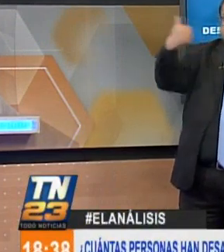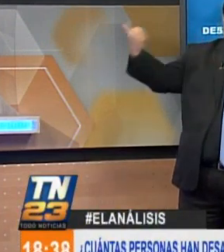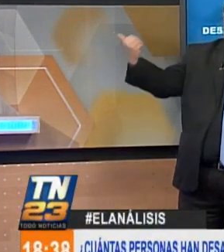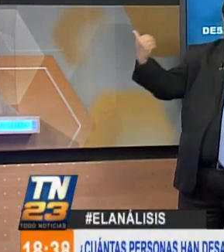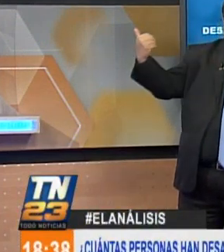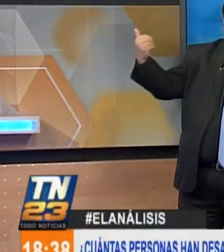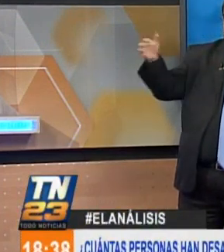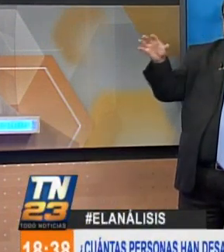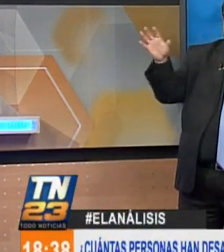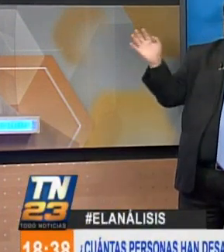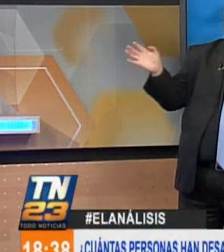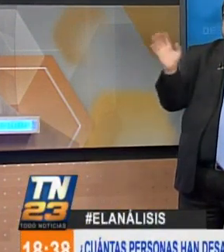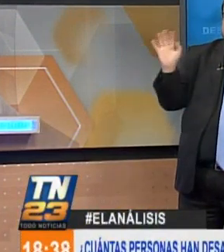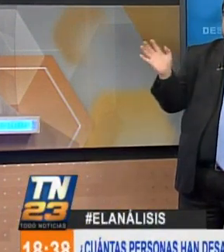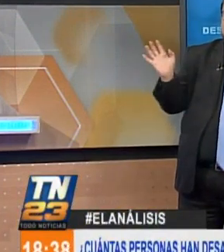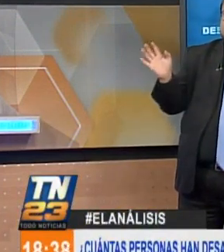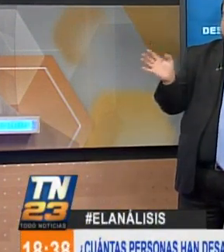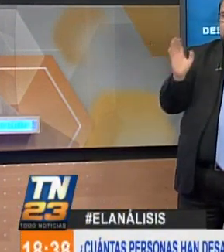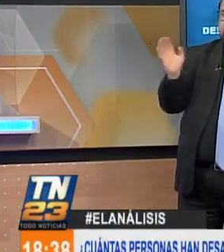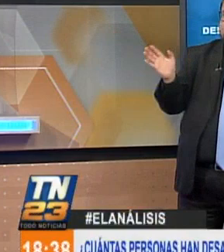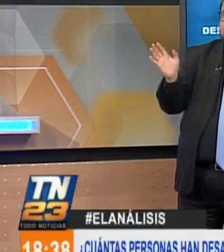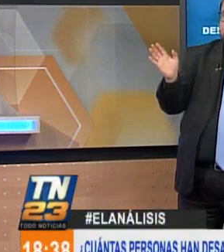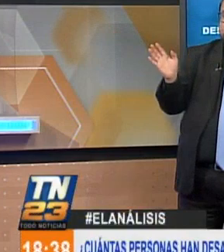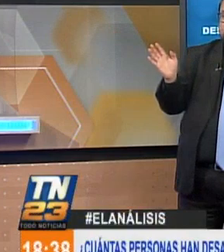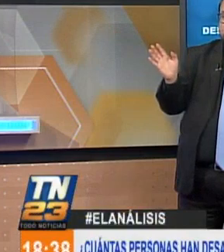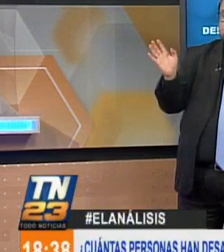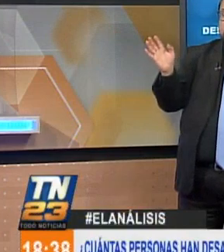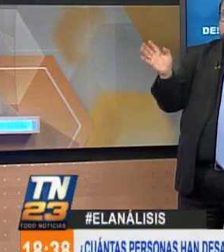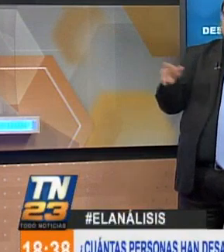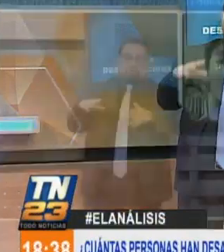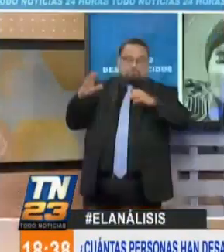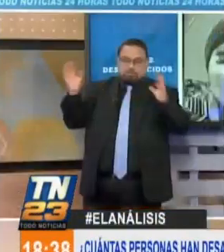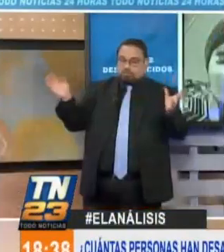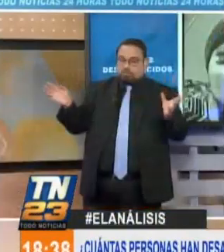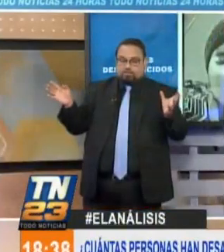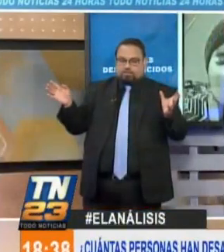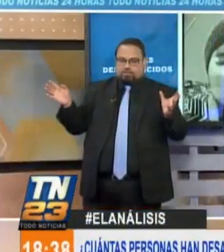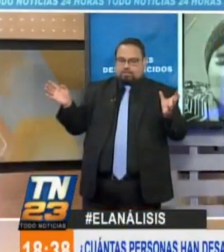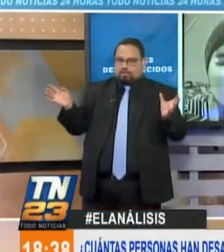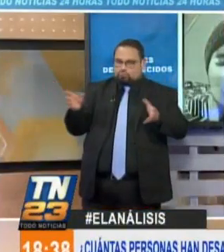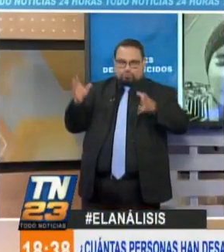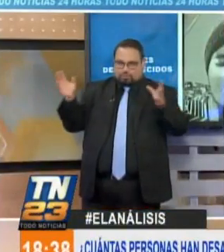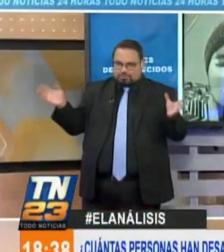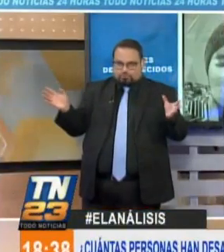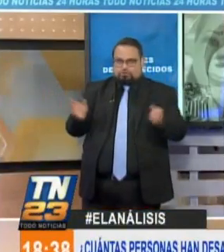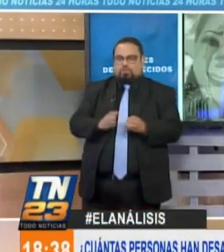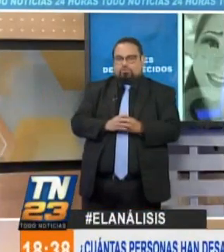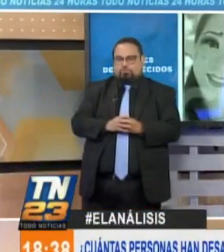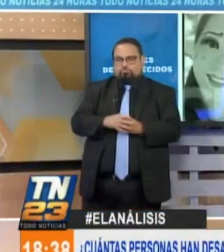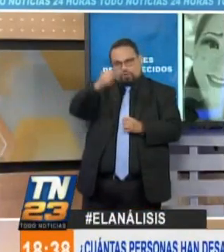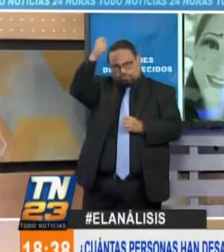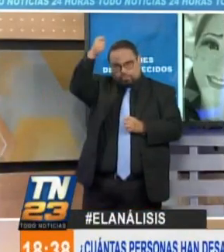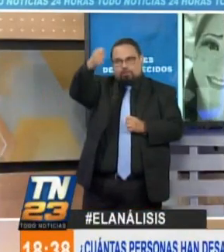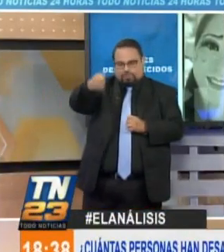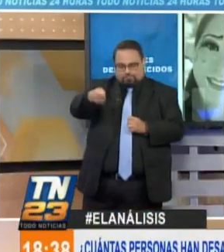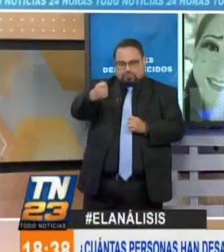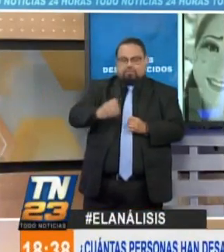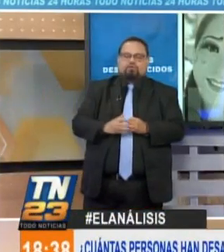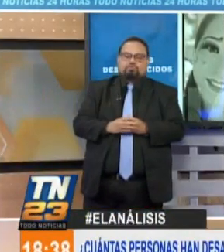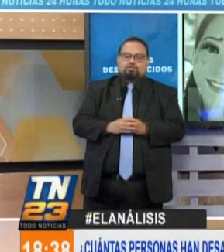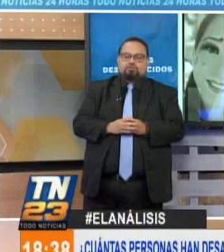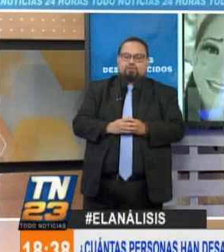decir, tenemos ahí unos números perdidos, que habrá que ver qué es lo que pasó, seguramente en algunos rastros que no fueron